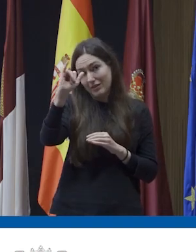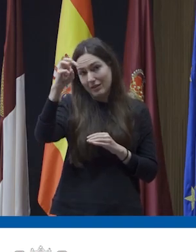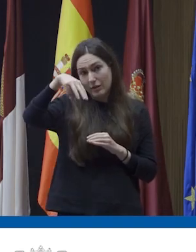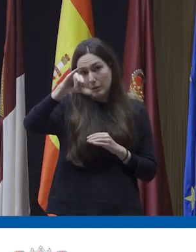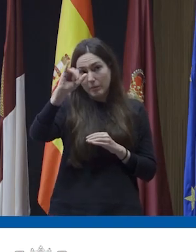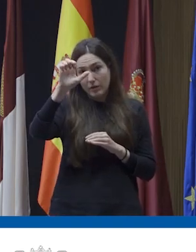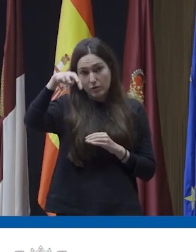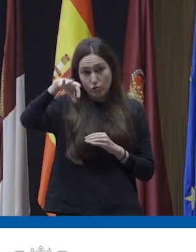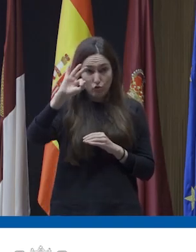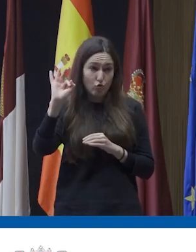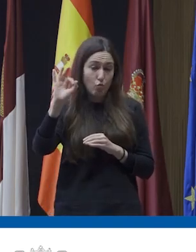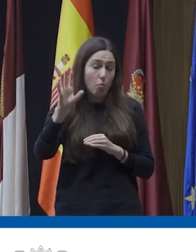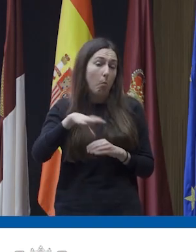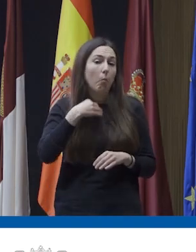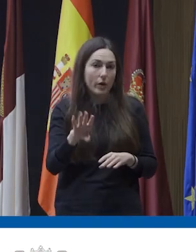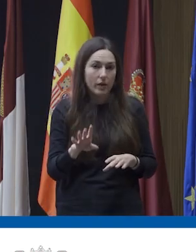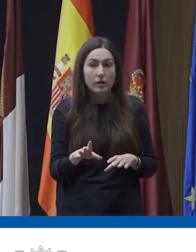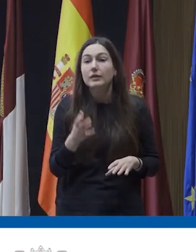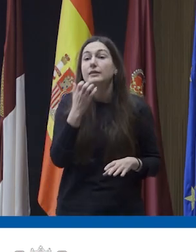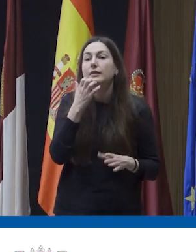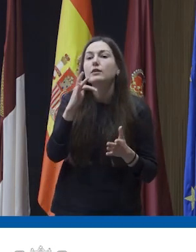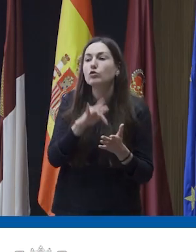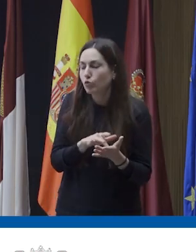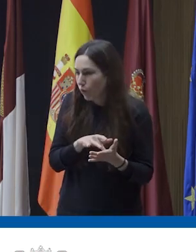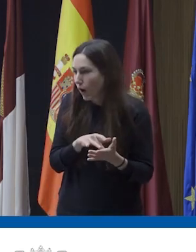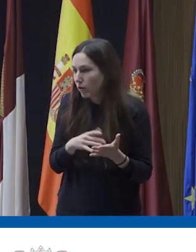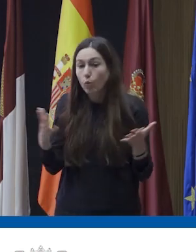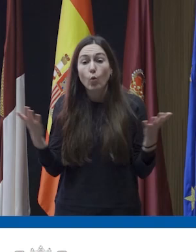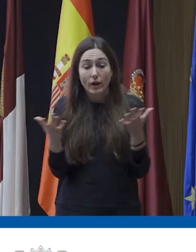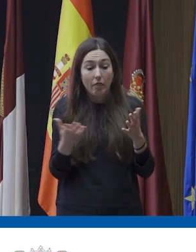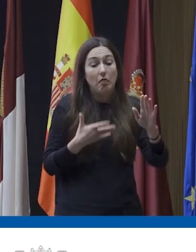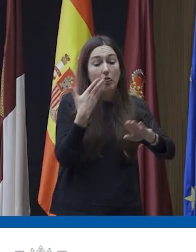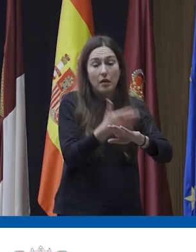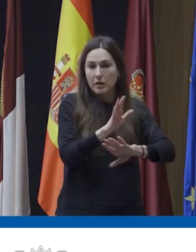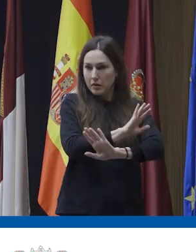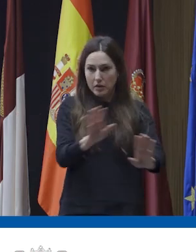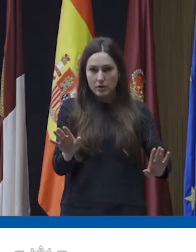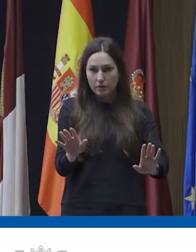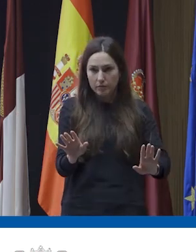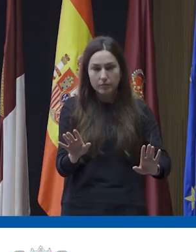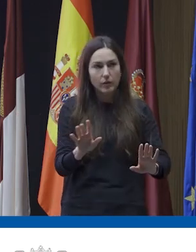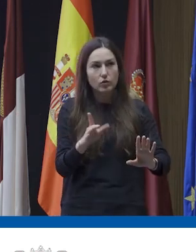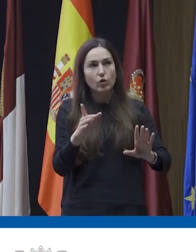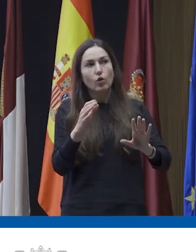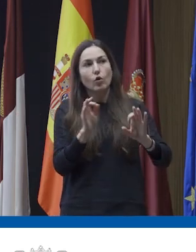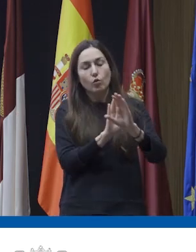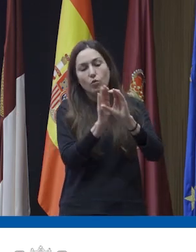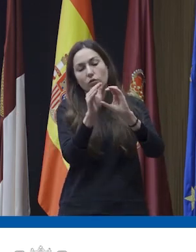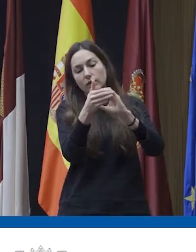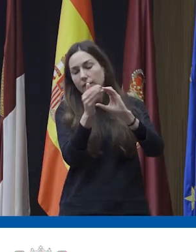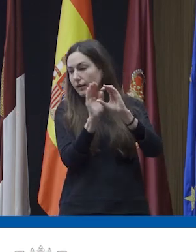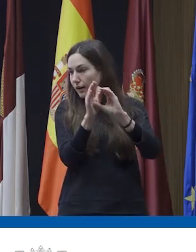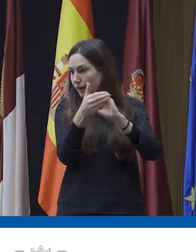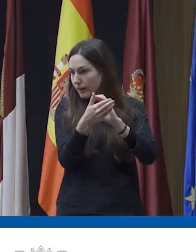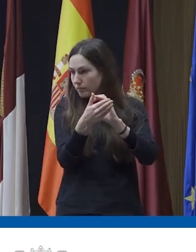que ir es ir a urgencias y ya está. Pero la mosca esa, para que me entendáis, rellena el ojo porque nuestro gel no se va eso lo seguimos teniendo